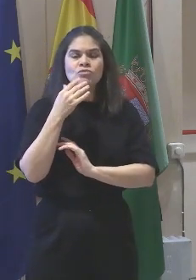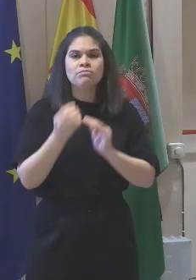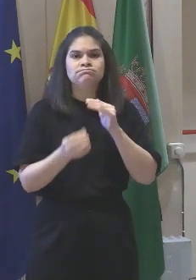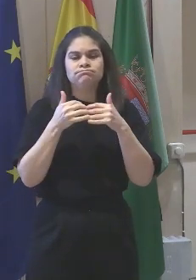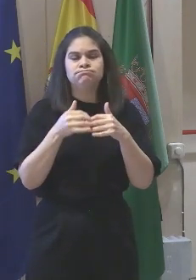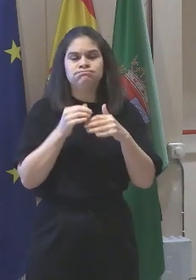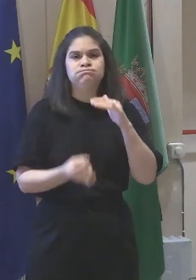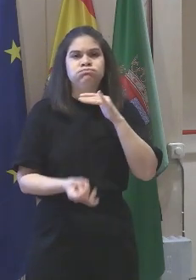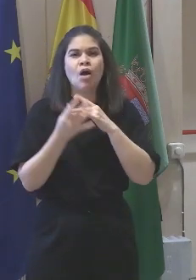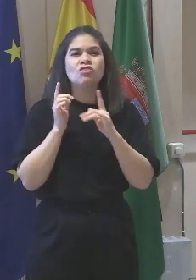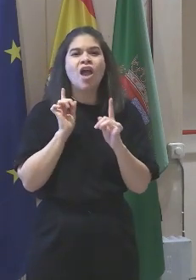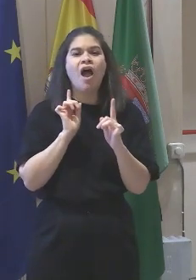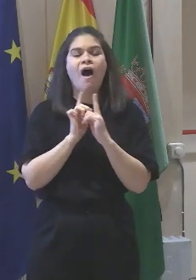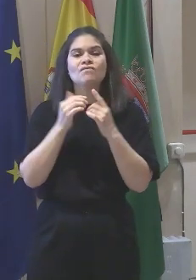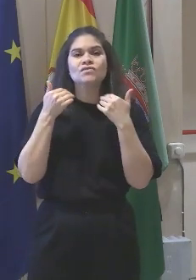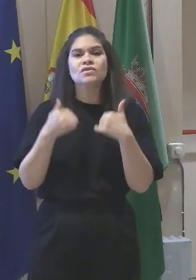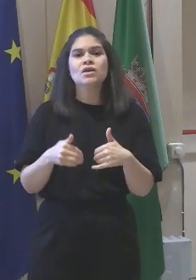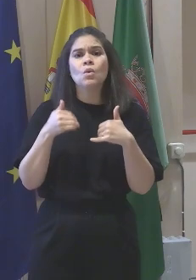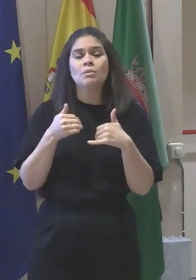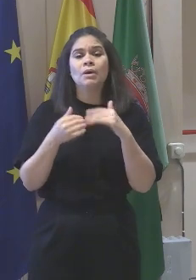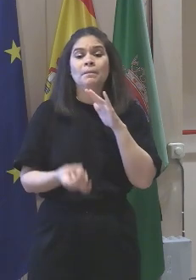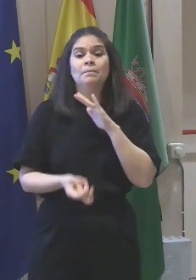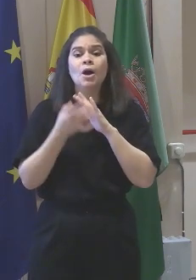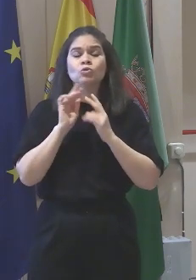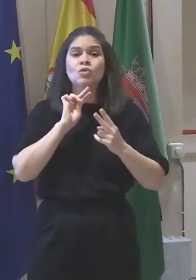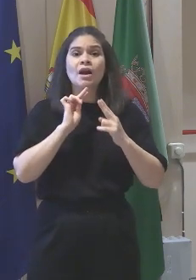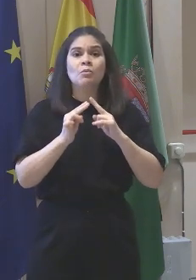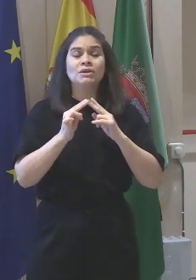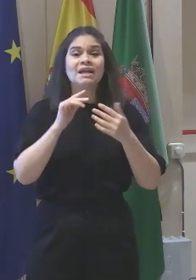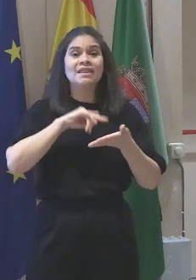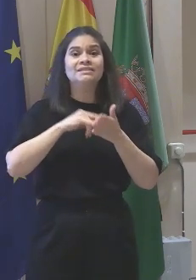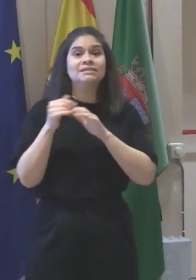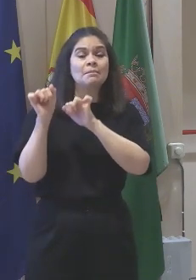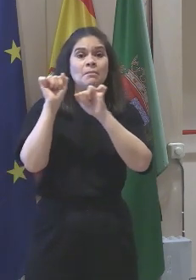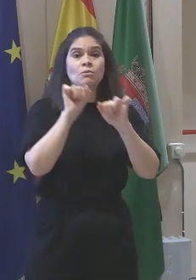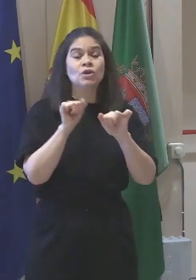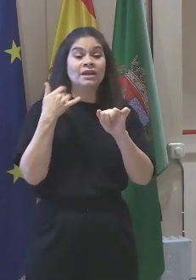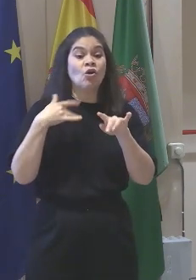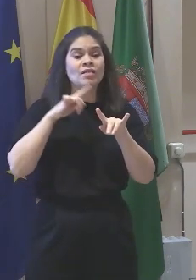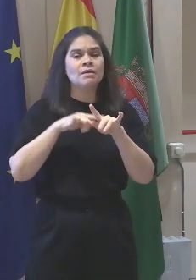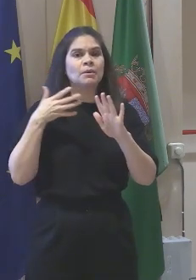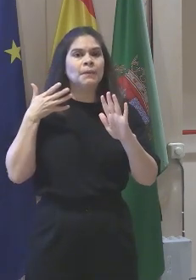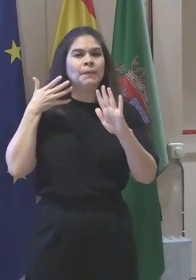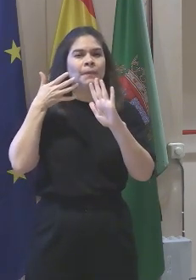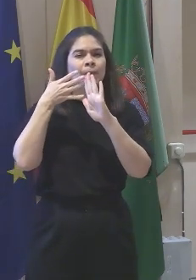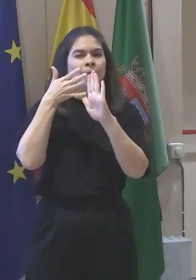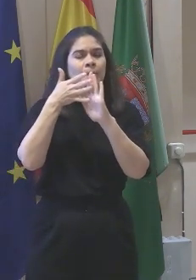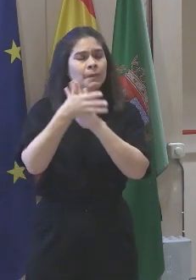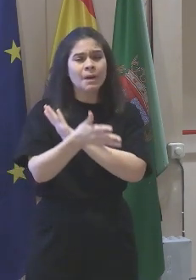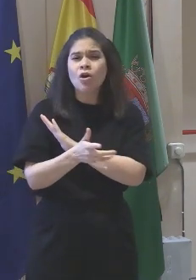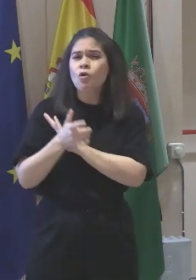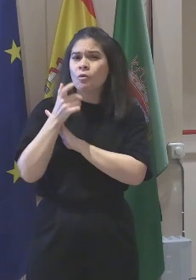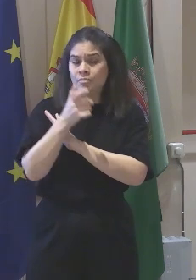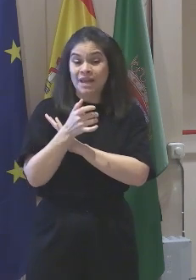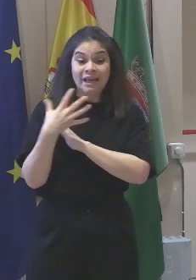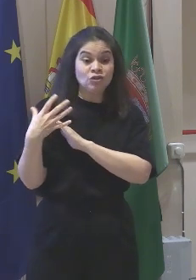autoanticuerpos que va a generar una respuesta del sistema inmune que se va a perpetuar en el tiempo. Y todo eso va a llevar a